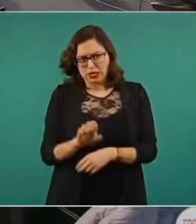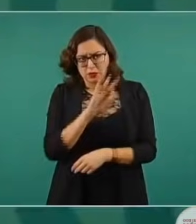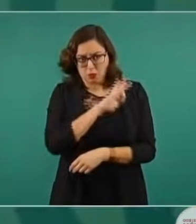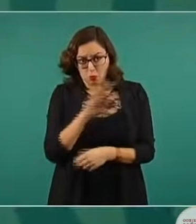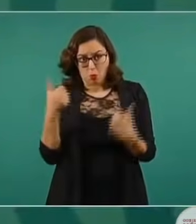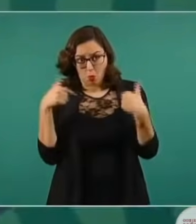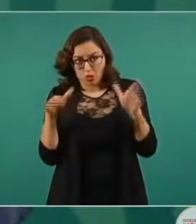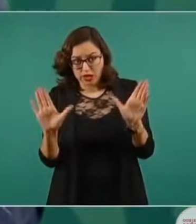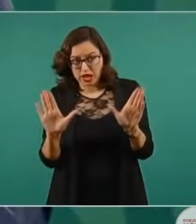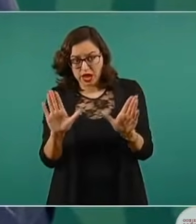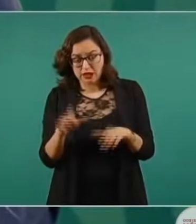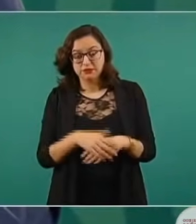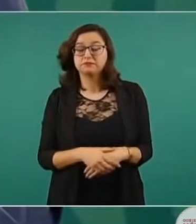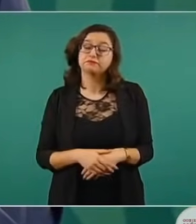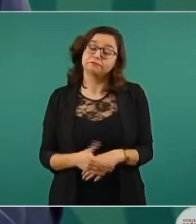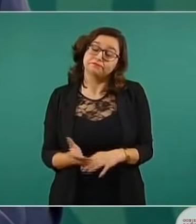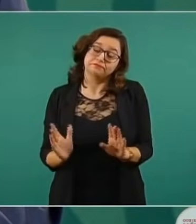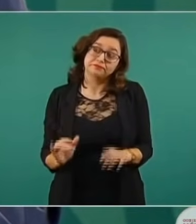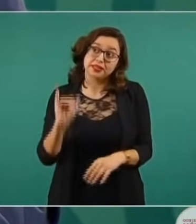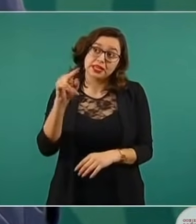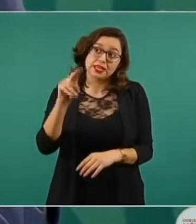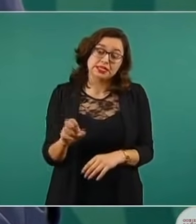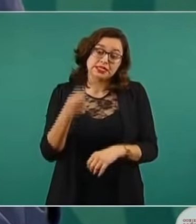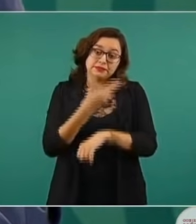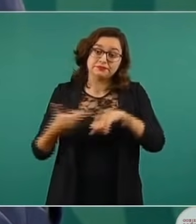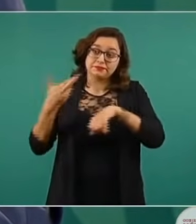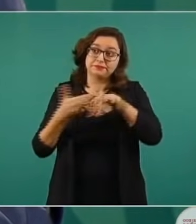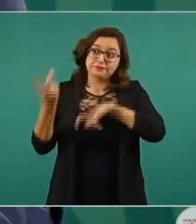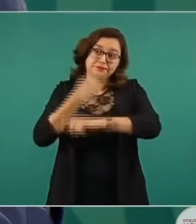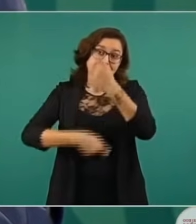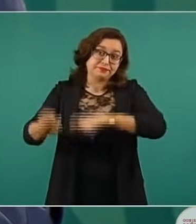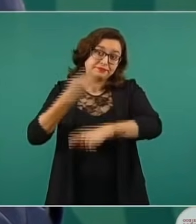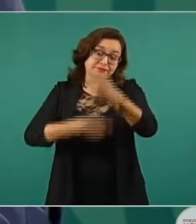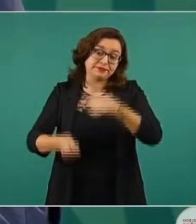hay que hacer las gestiones con el INE.